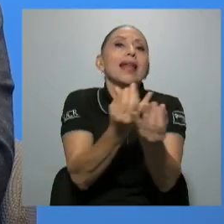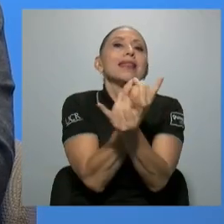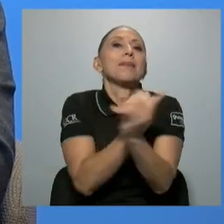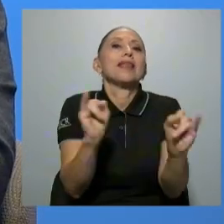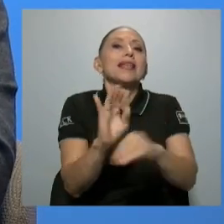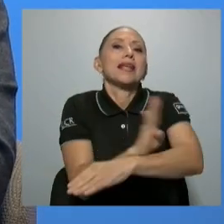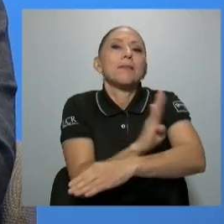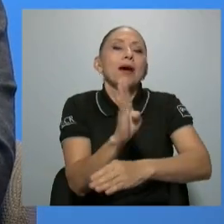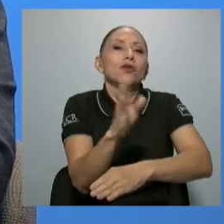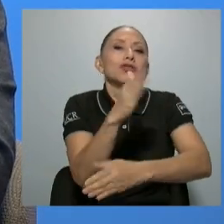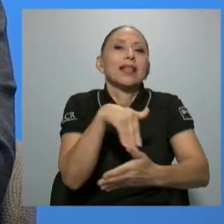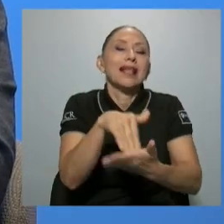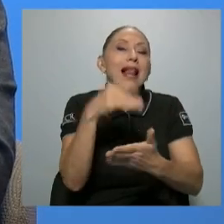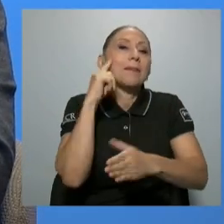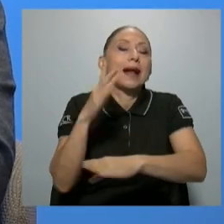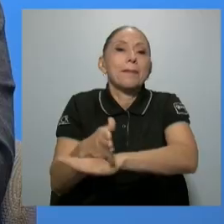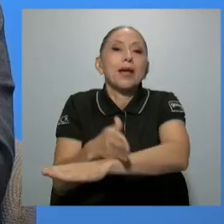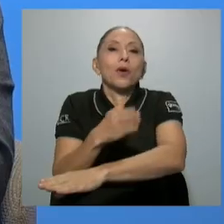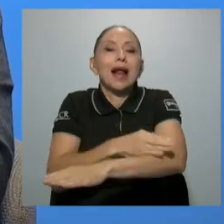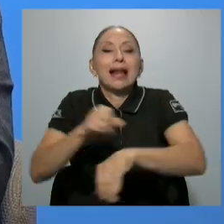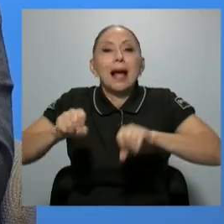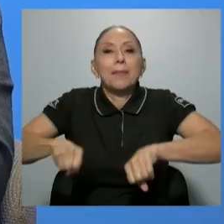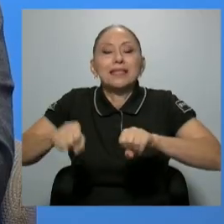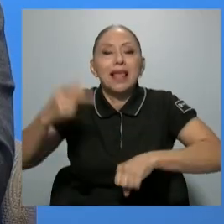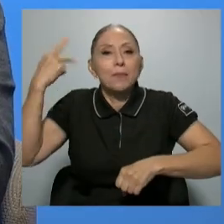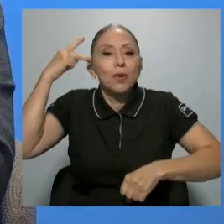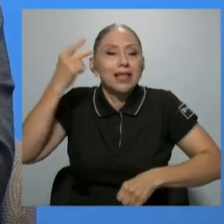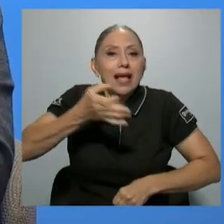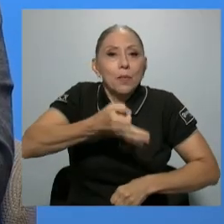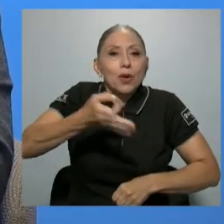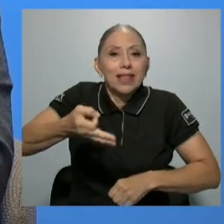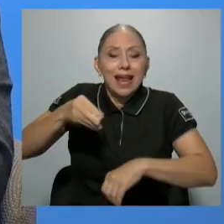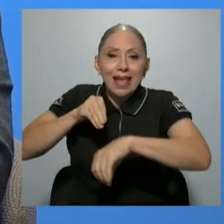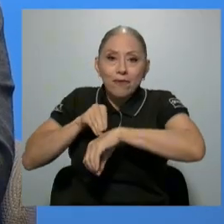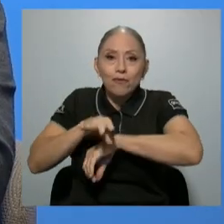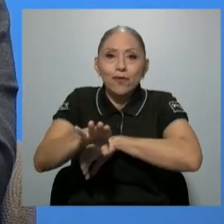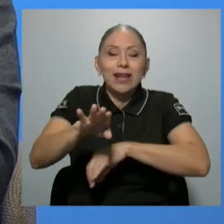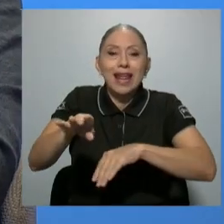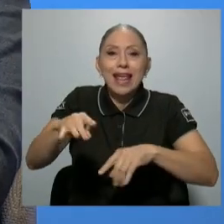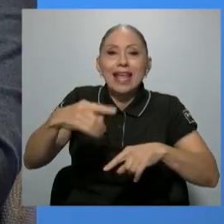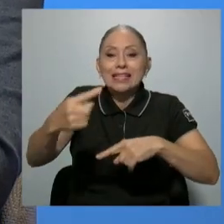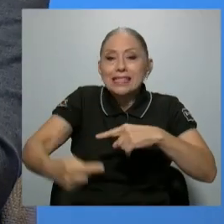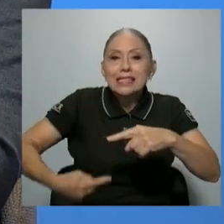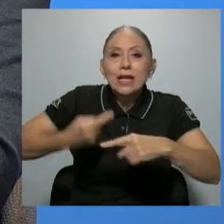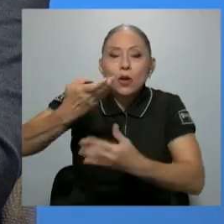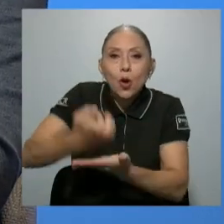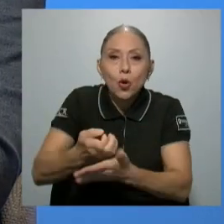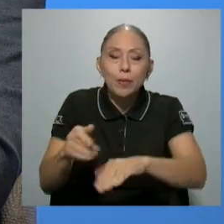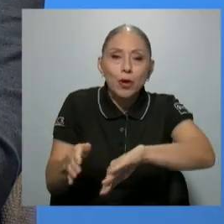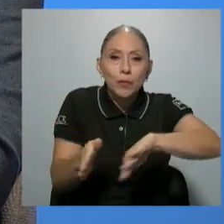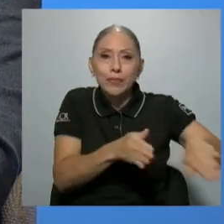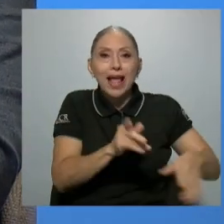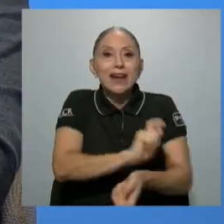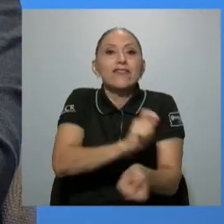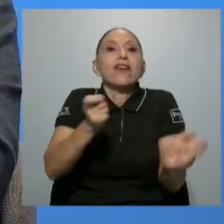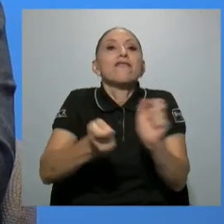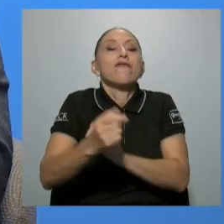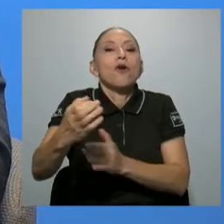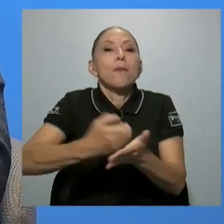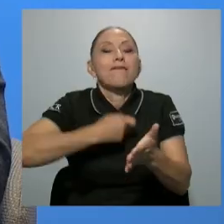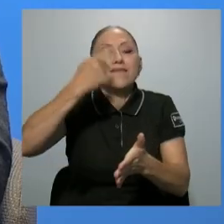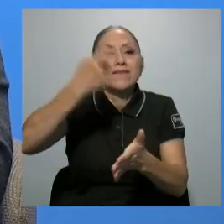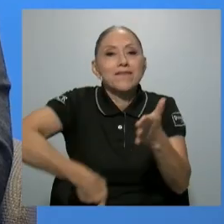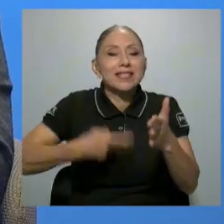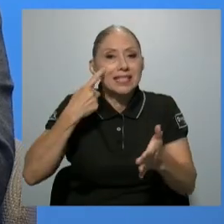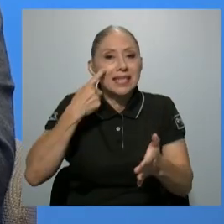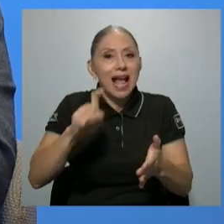mejorar la capacidad de la política monetaria de influir en el ciclo económico, en los efectos del ciclo económico, la reforma fiscal sufridísima del